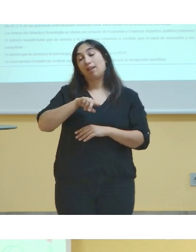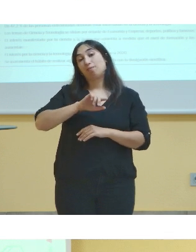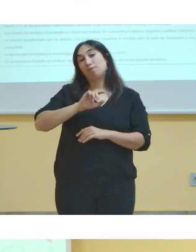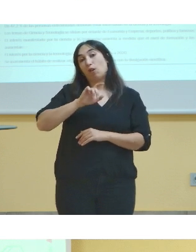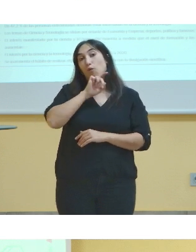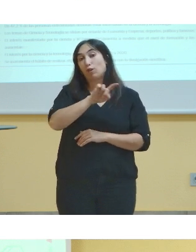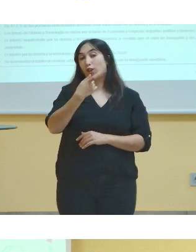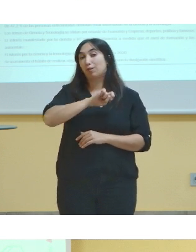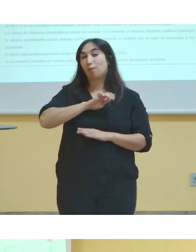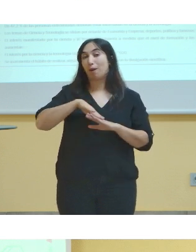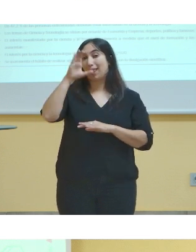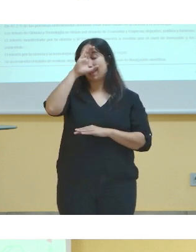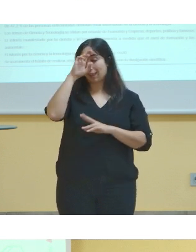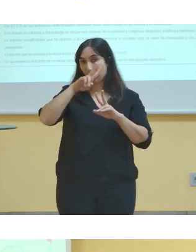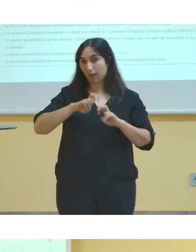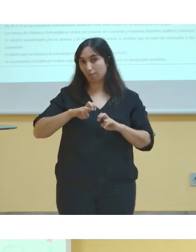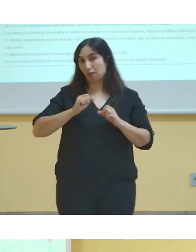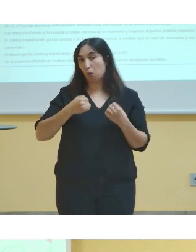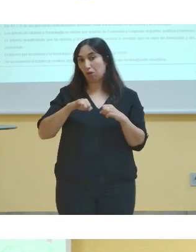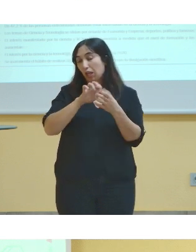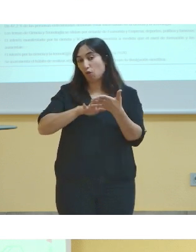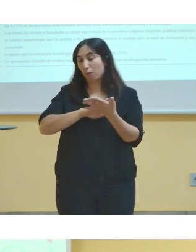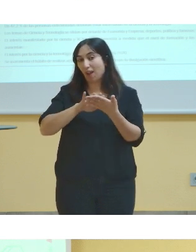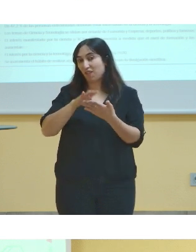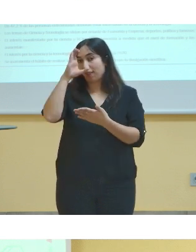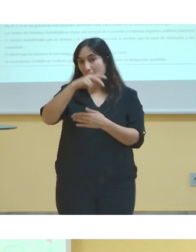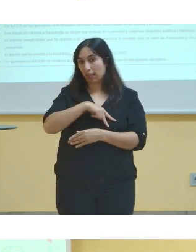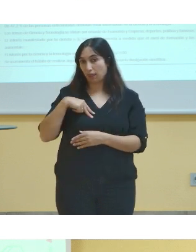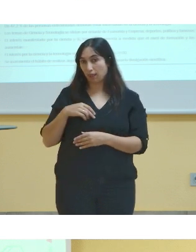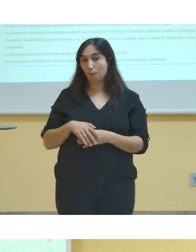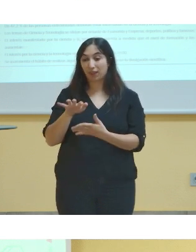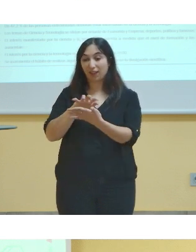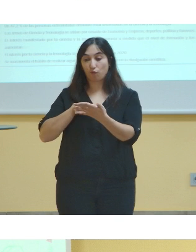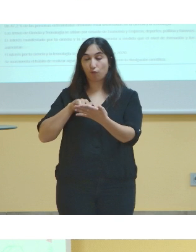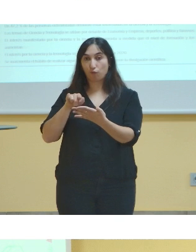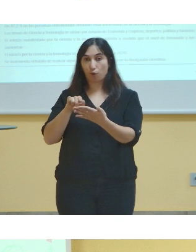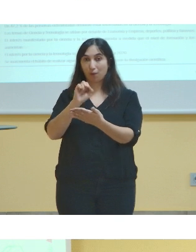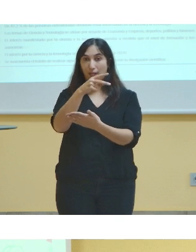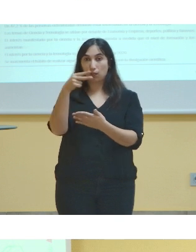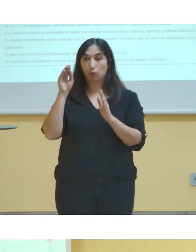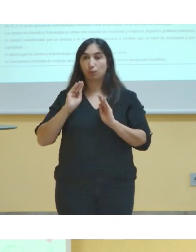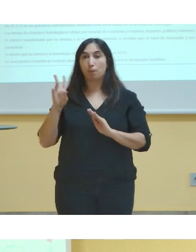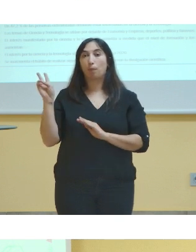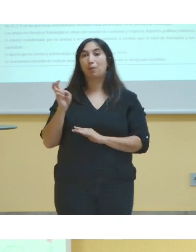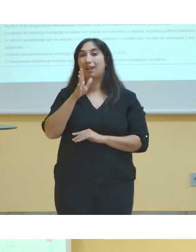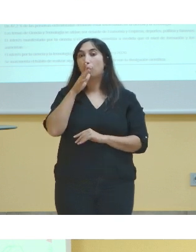verdad que los informes hablan de ciencia en general, ¿no? Es un informe cuyos resultados se basan